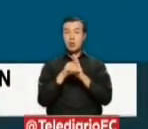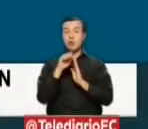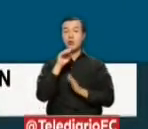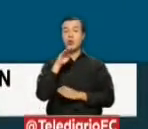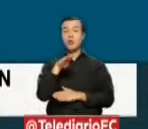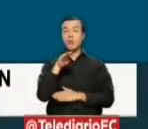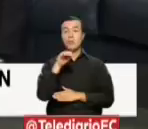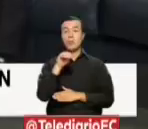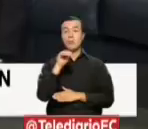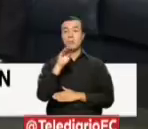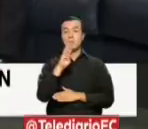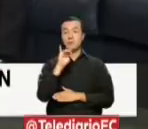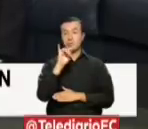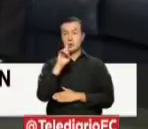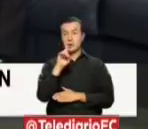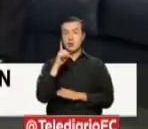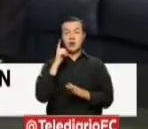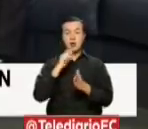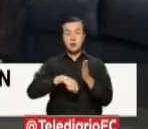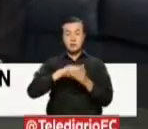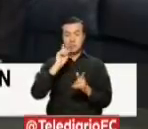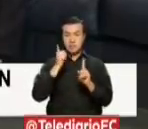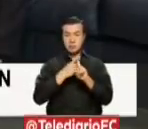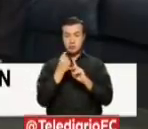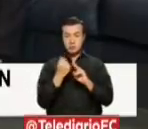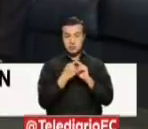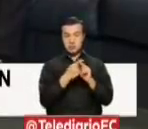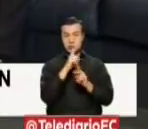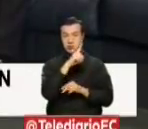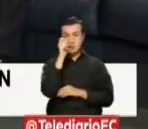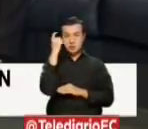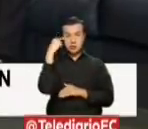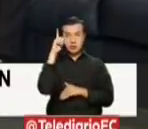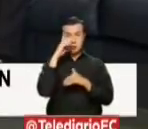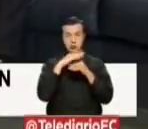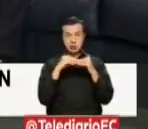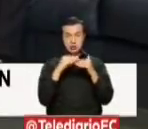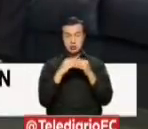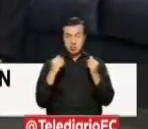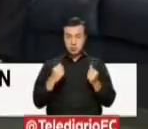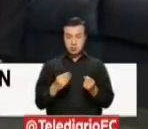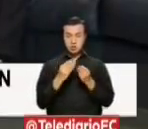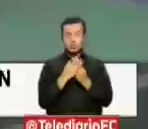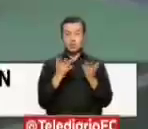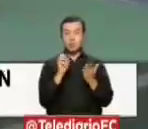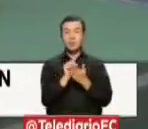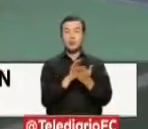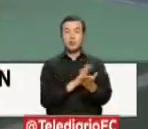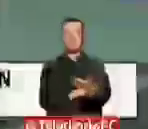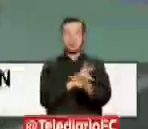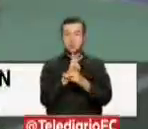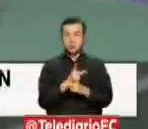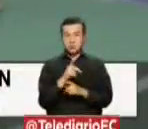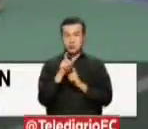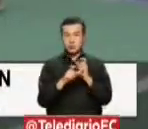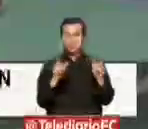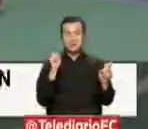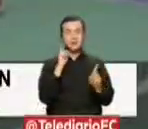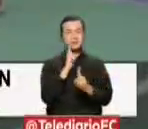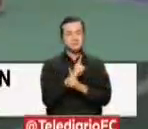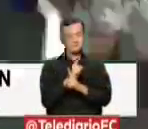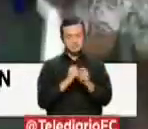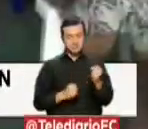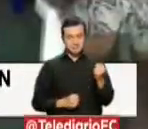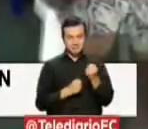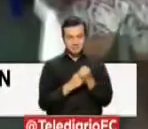BID, respecto a la aprobación del primer préstamo por $100 millones para el financiamiento de programas de protección de personas con